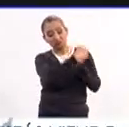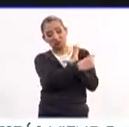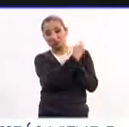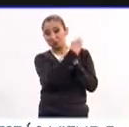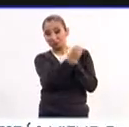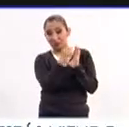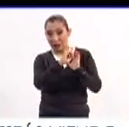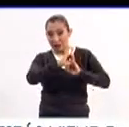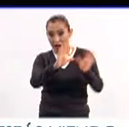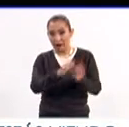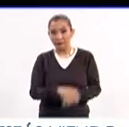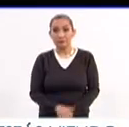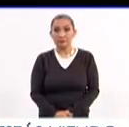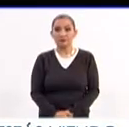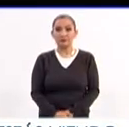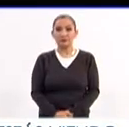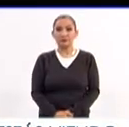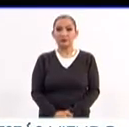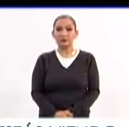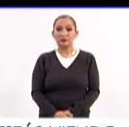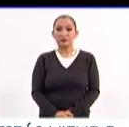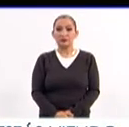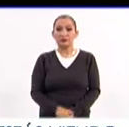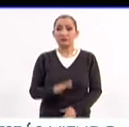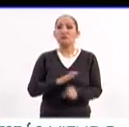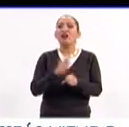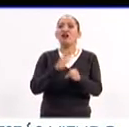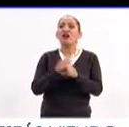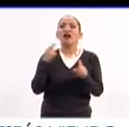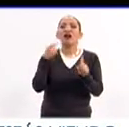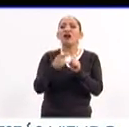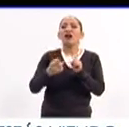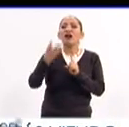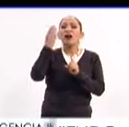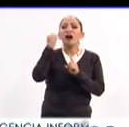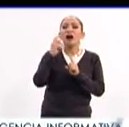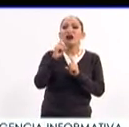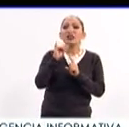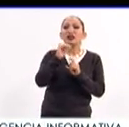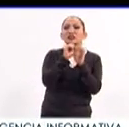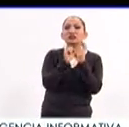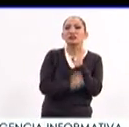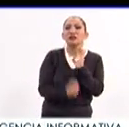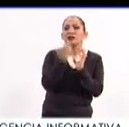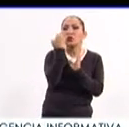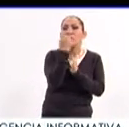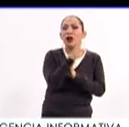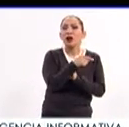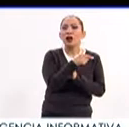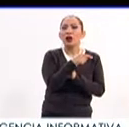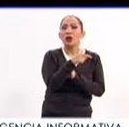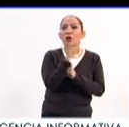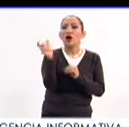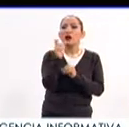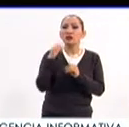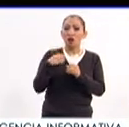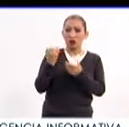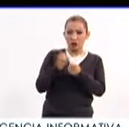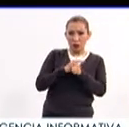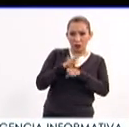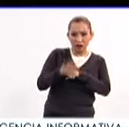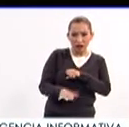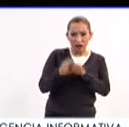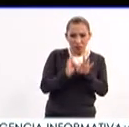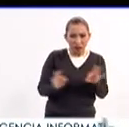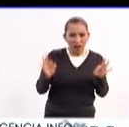como cruda. And what is the point of learning facts within the school system when the most important facts